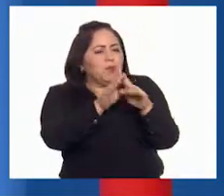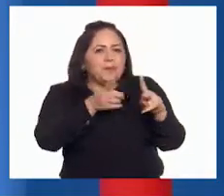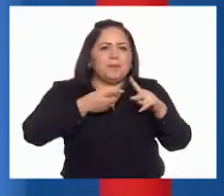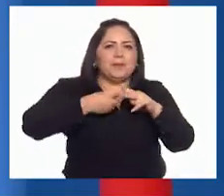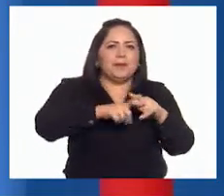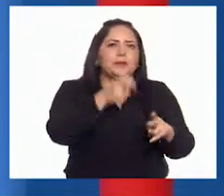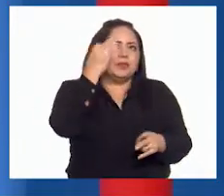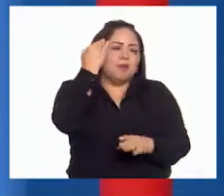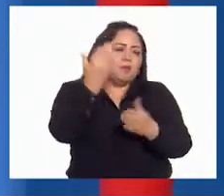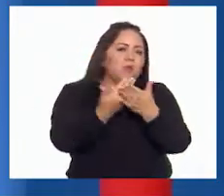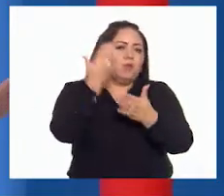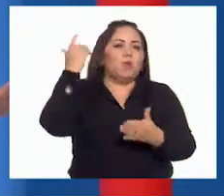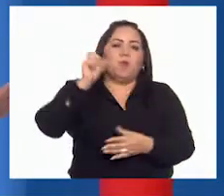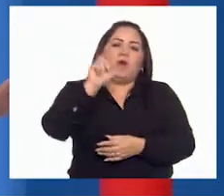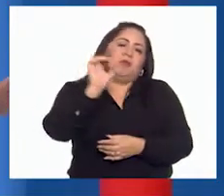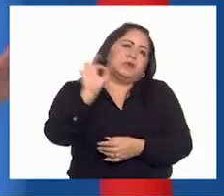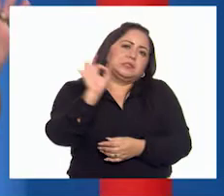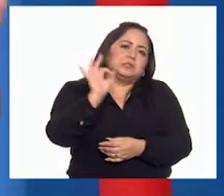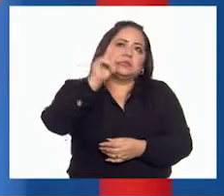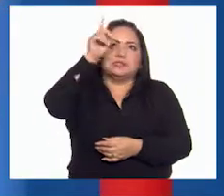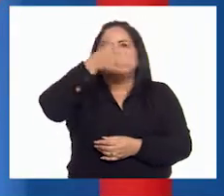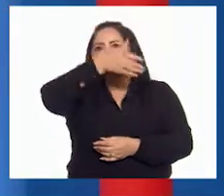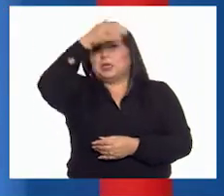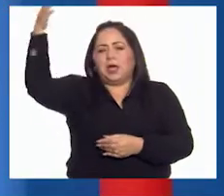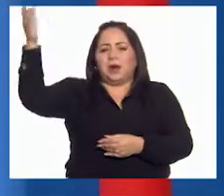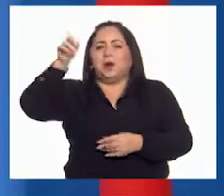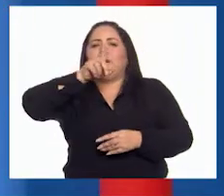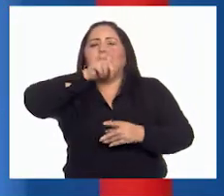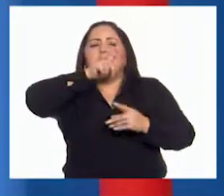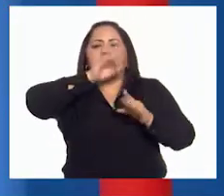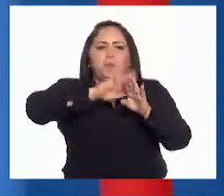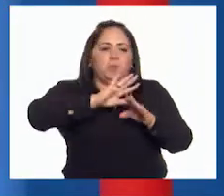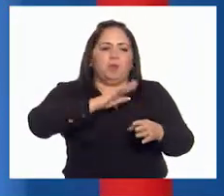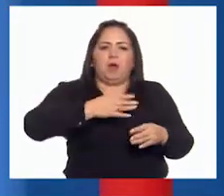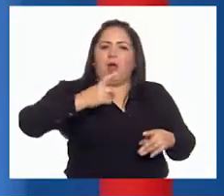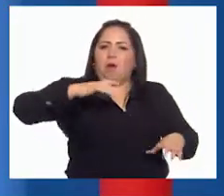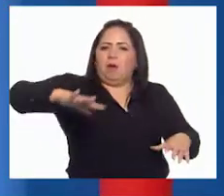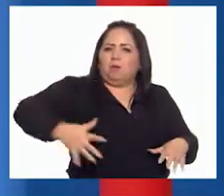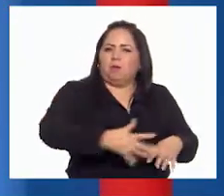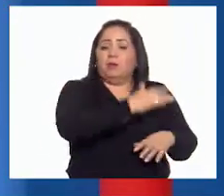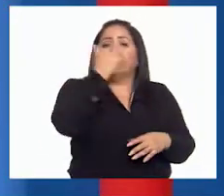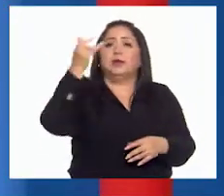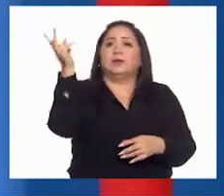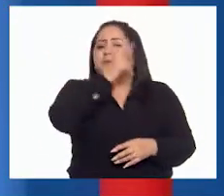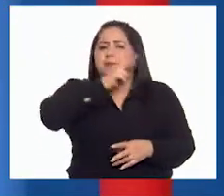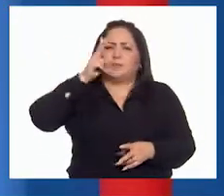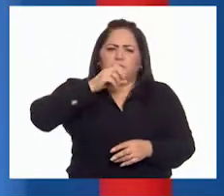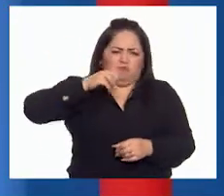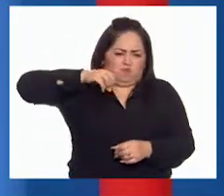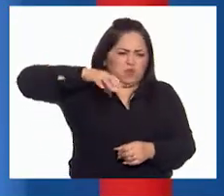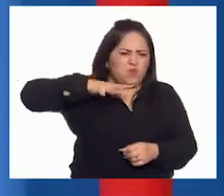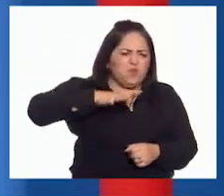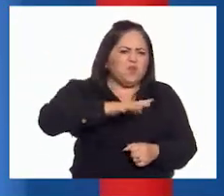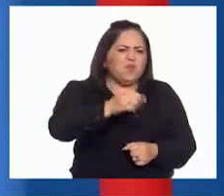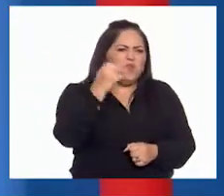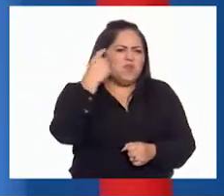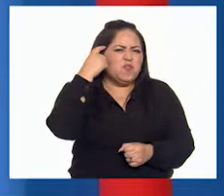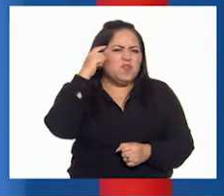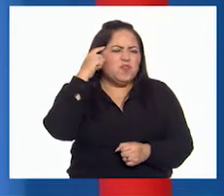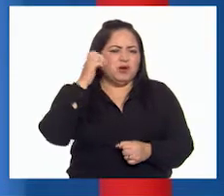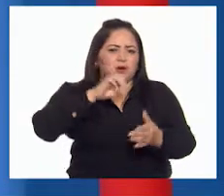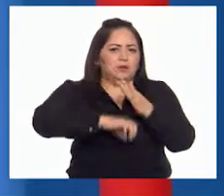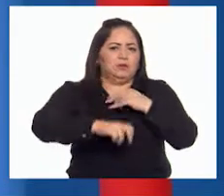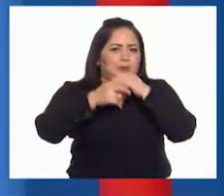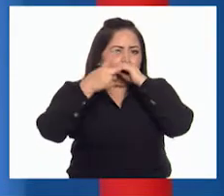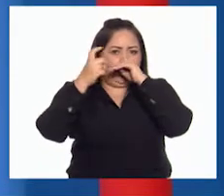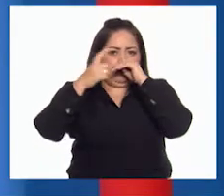de los tiempos, cuando quizá el cielo era turbio como el mar revuelto y el viento soplaba furioso, como en ese